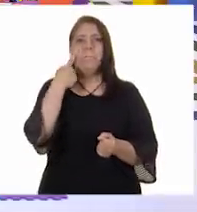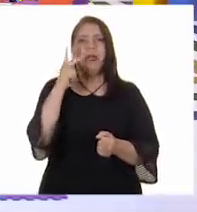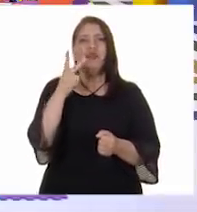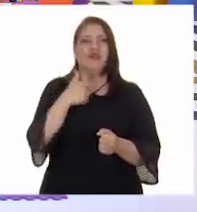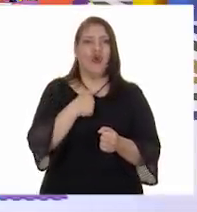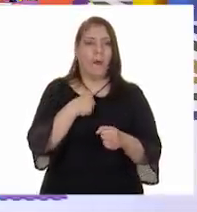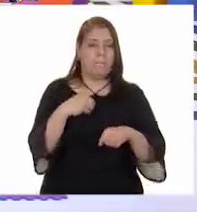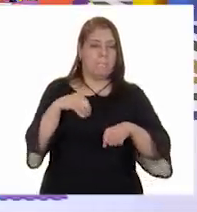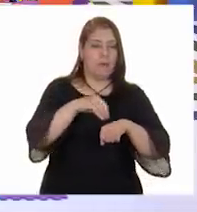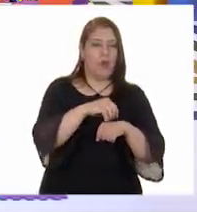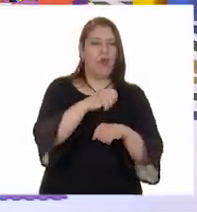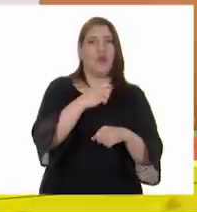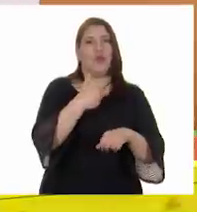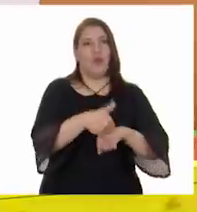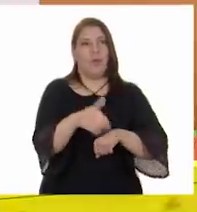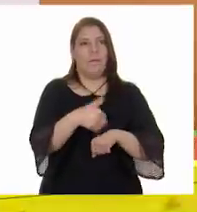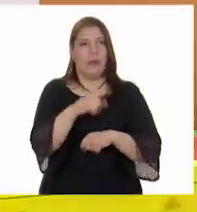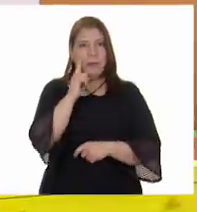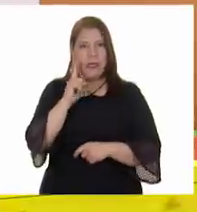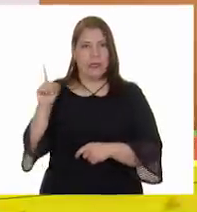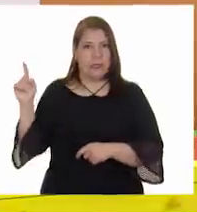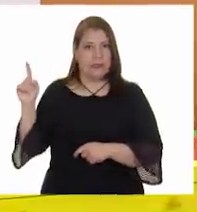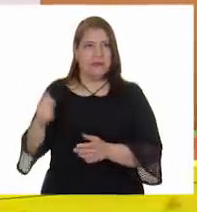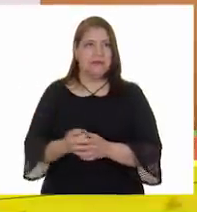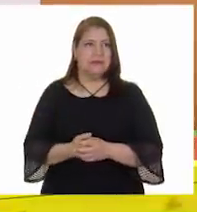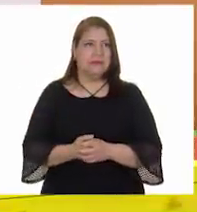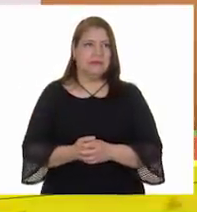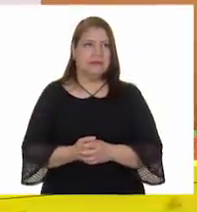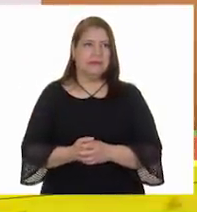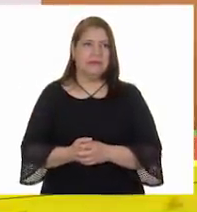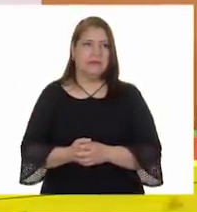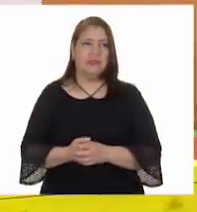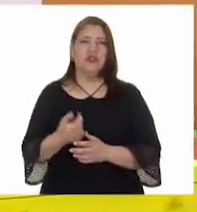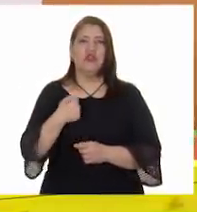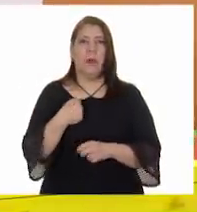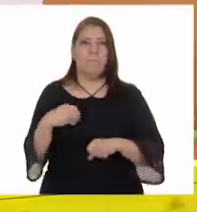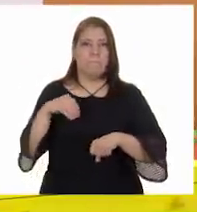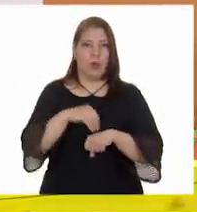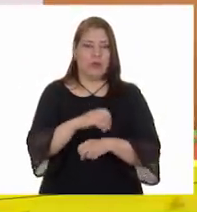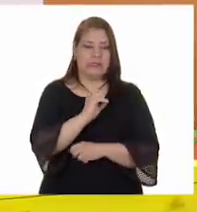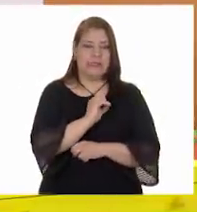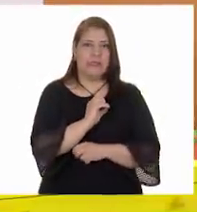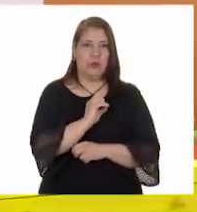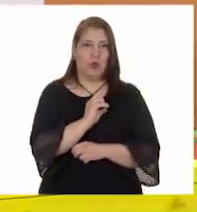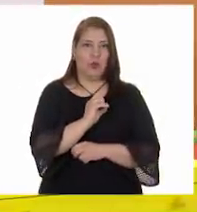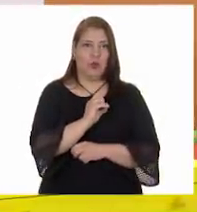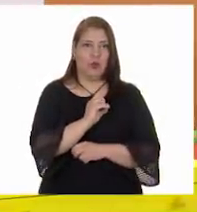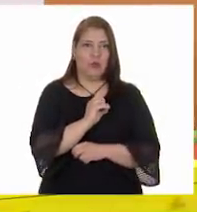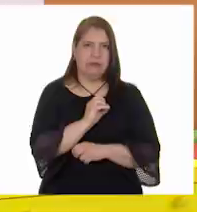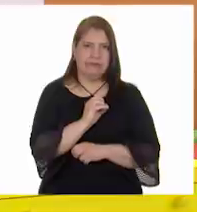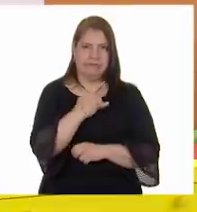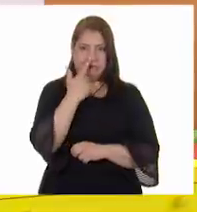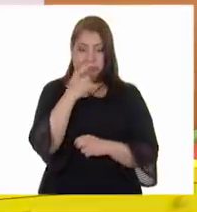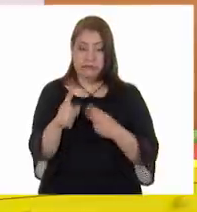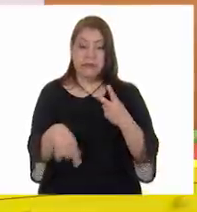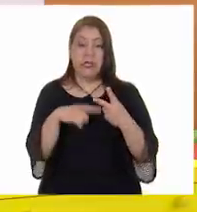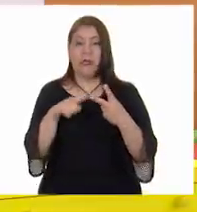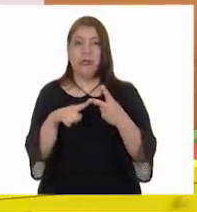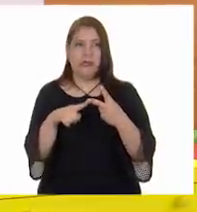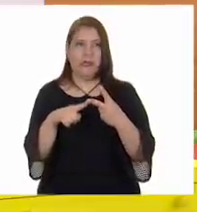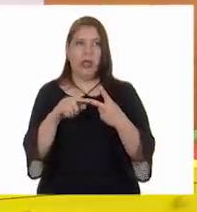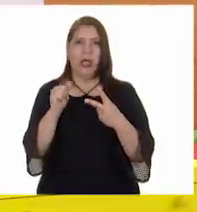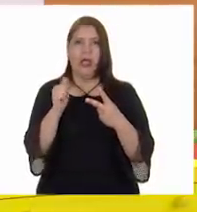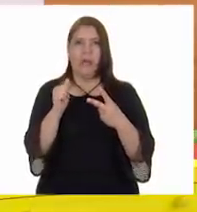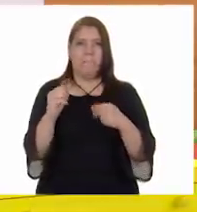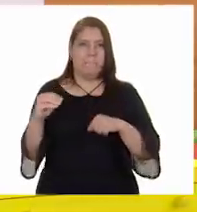va a parecer raro cómo los voy a numerar? A este le voy a poner un 0. 0. A este le voy a poner un